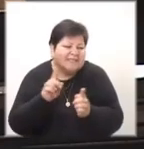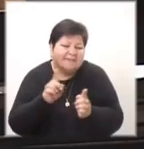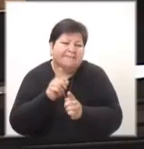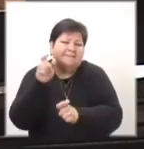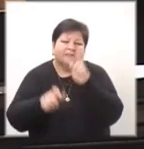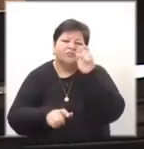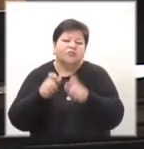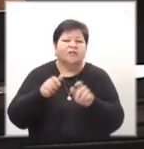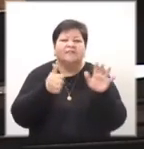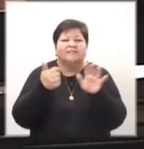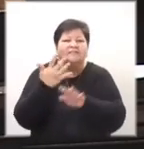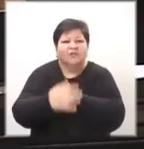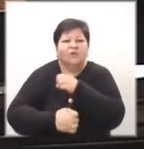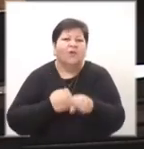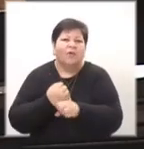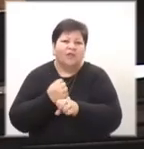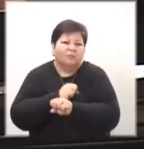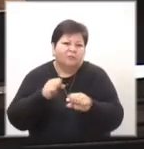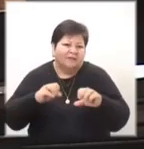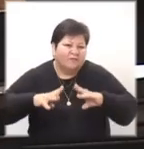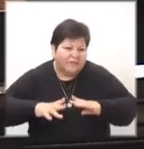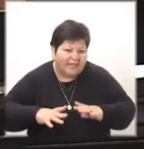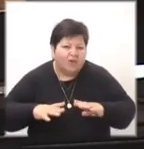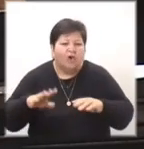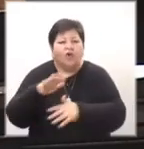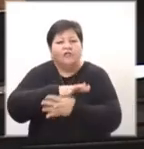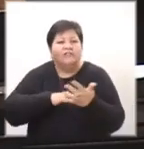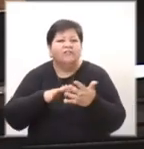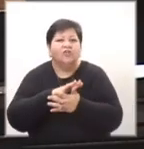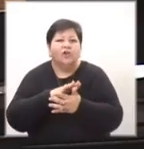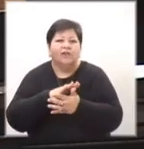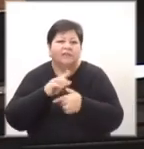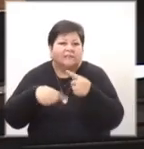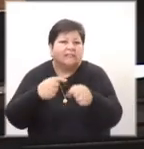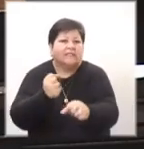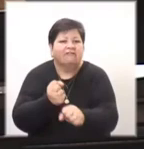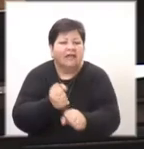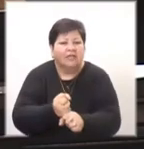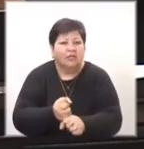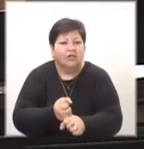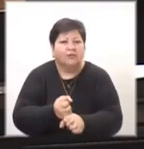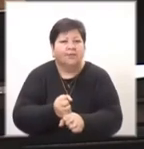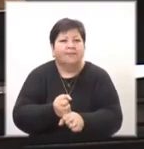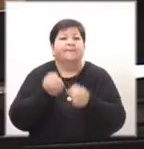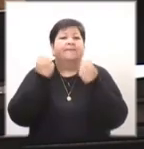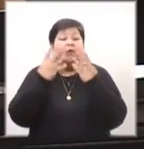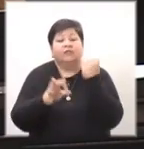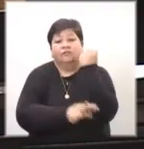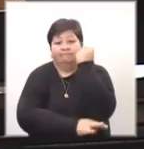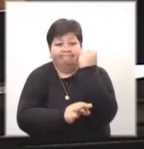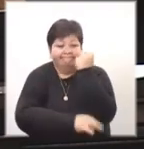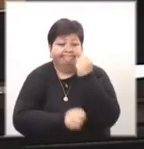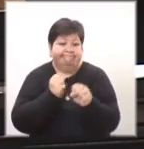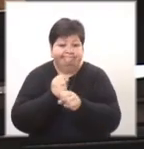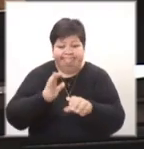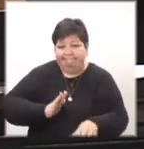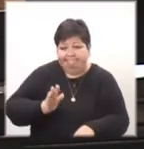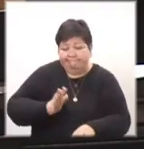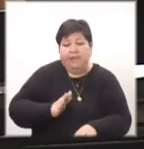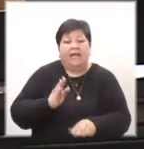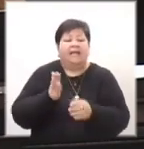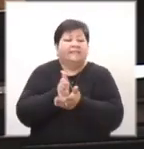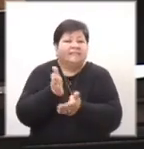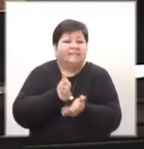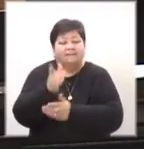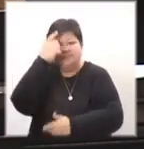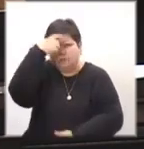a la seguridad social o en condiciones de empleabilidad. Tal es el caso de las trabajadoras domésticas, los asistentes personales,